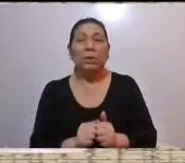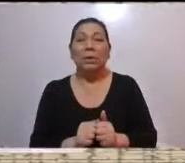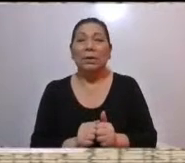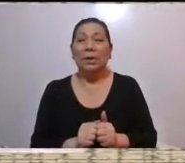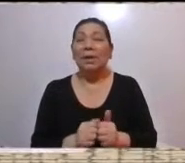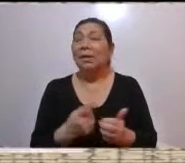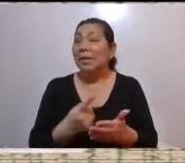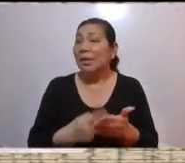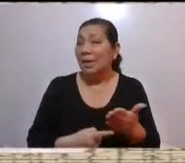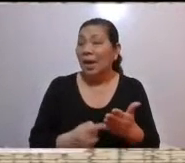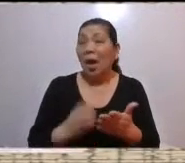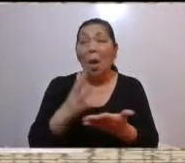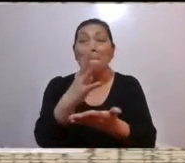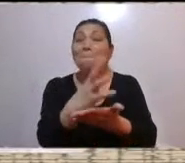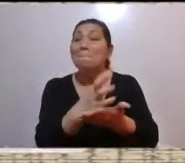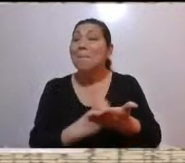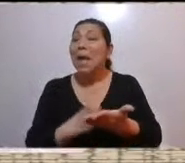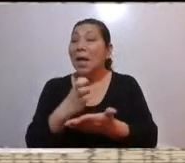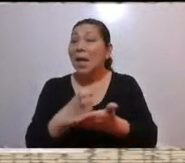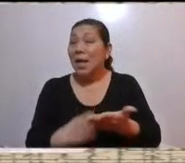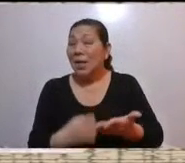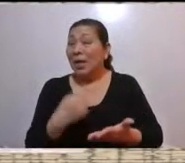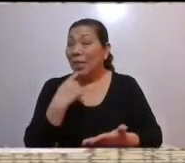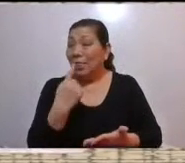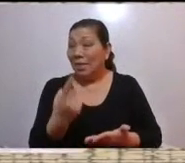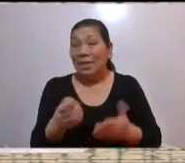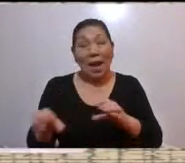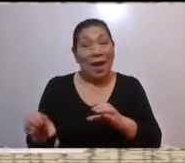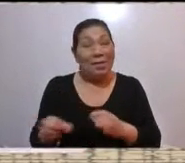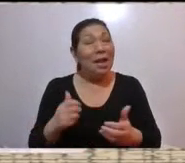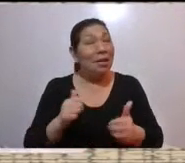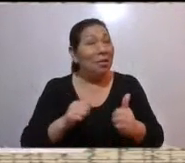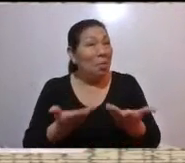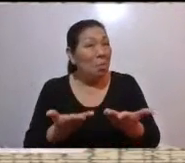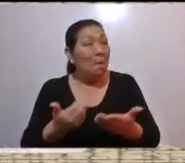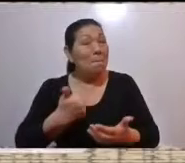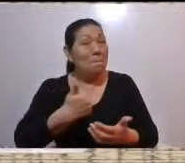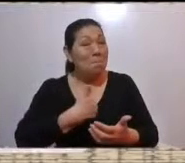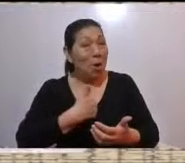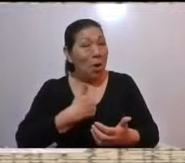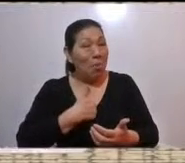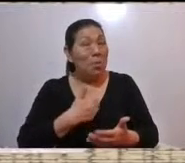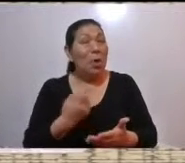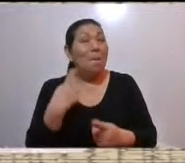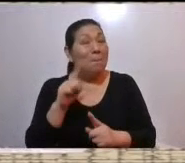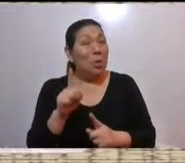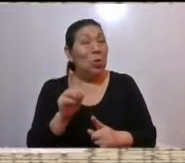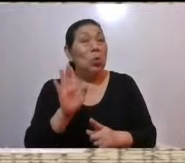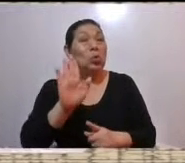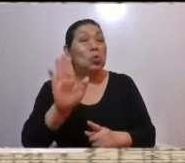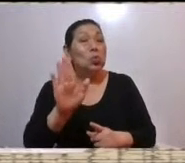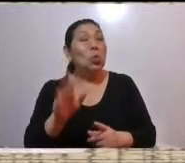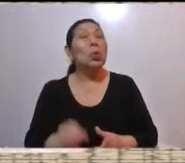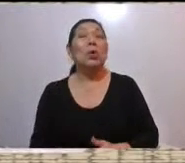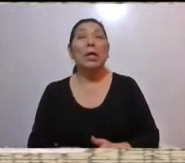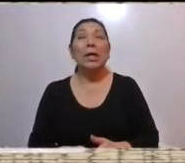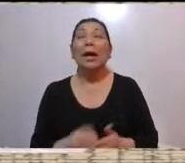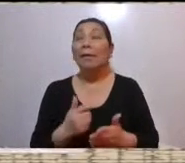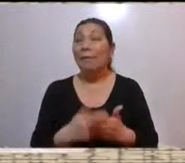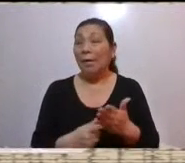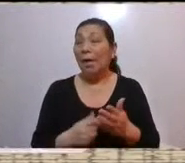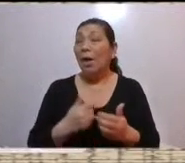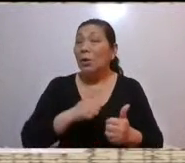administración pública, que omite, como íbamos diciendo, realizar actividades propias y funciones propias de